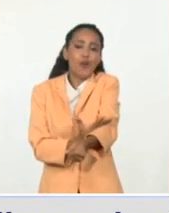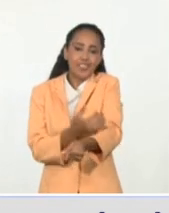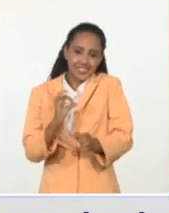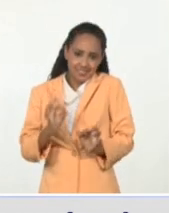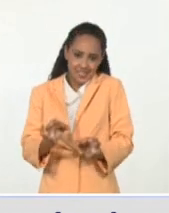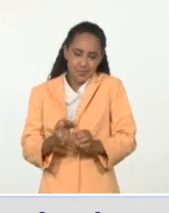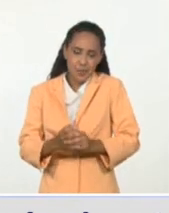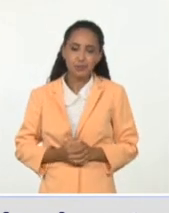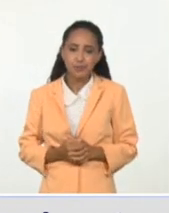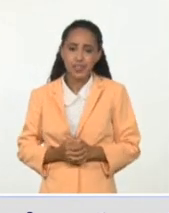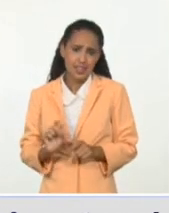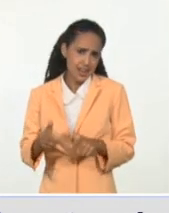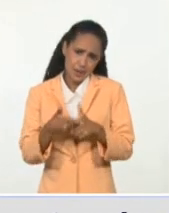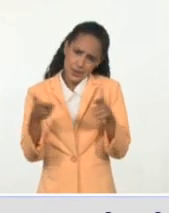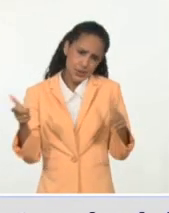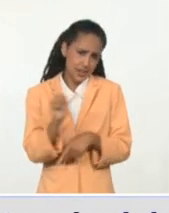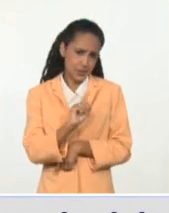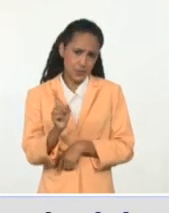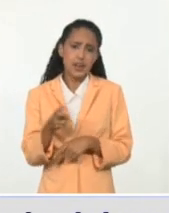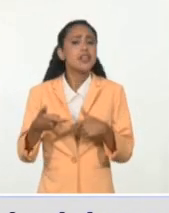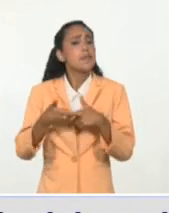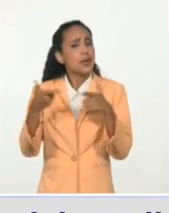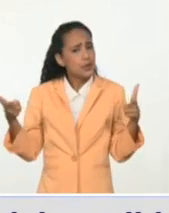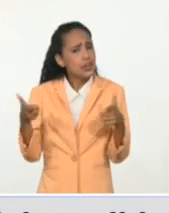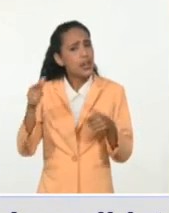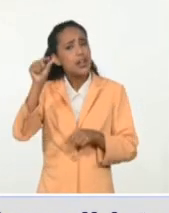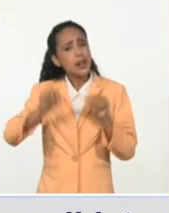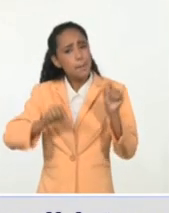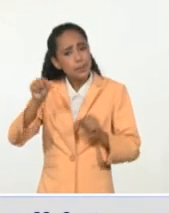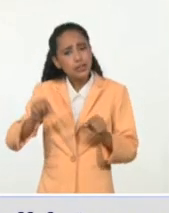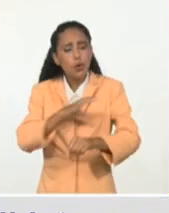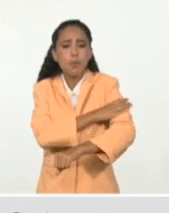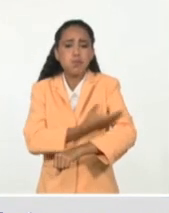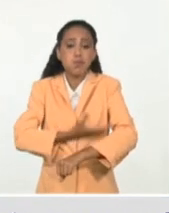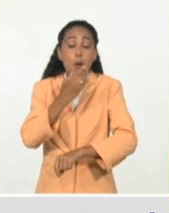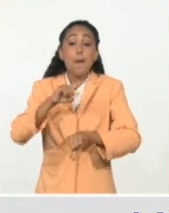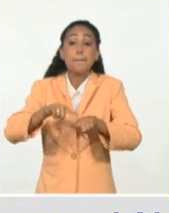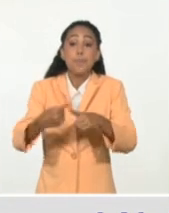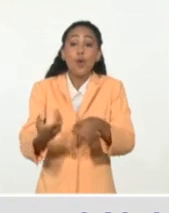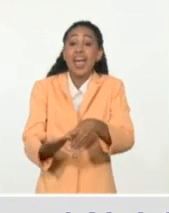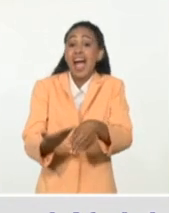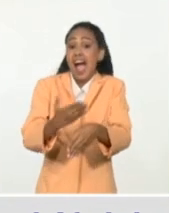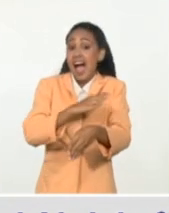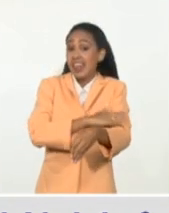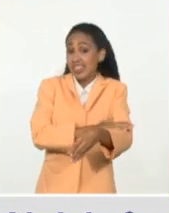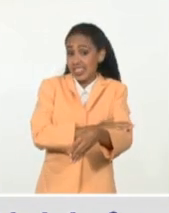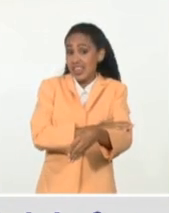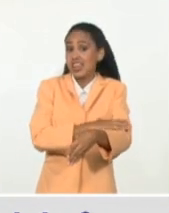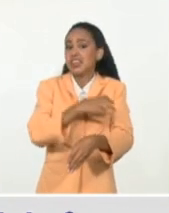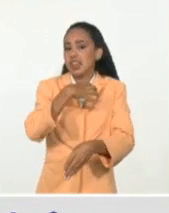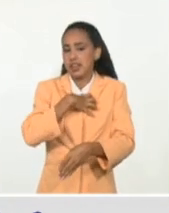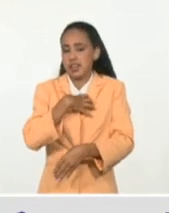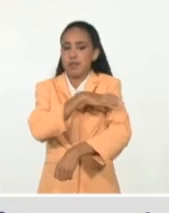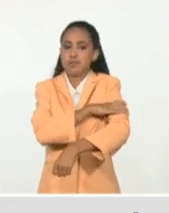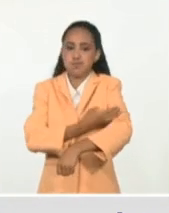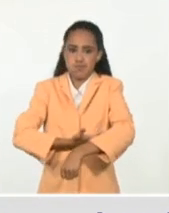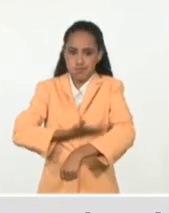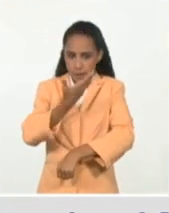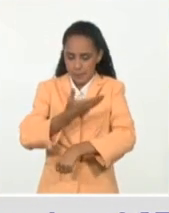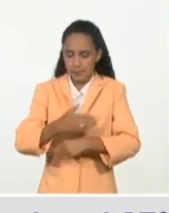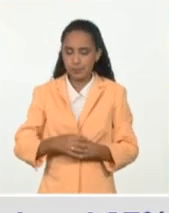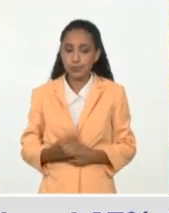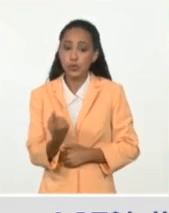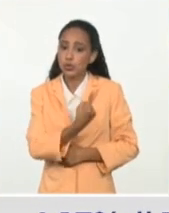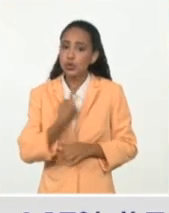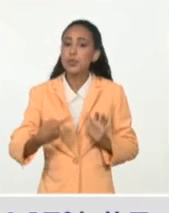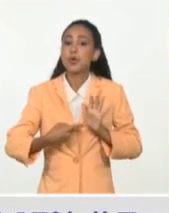de los casos. La mayoría de los casos tienen la presión elevada porque la tenían independientemente de haber acudido al médico. Se ha demostrado después